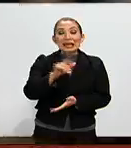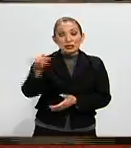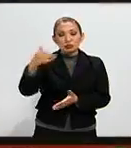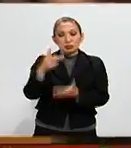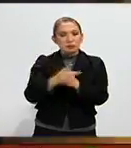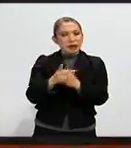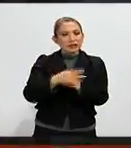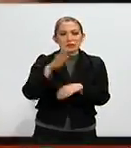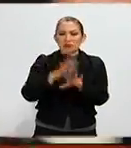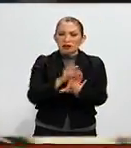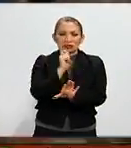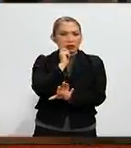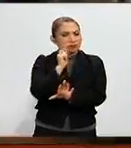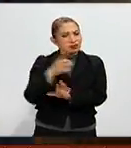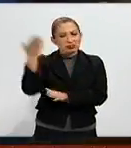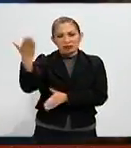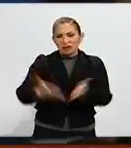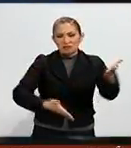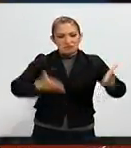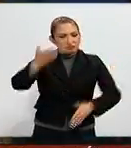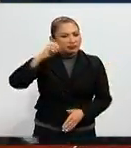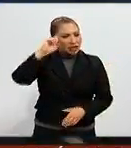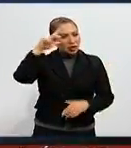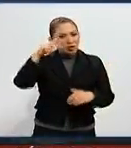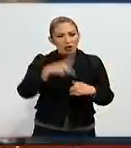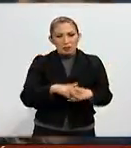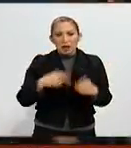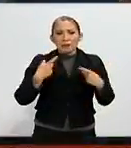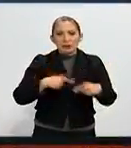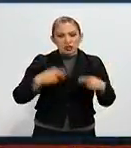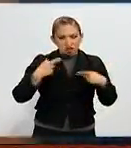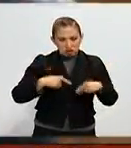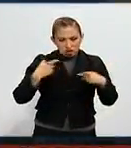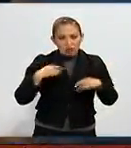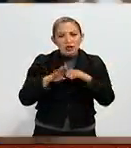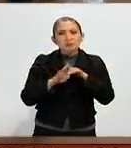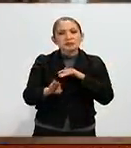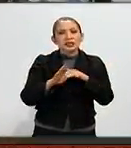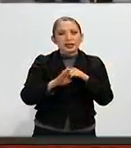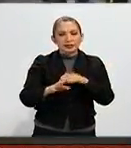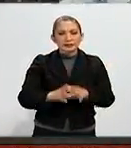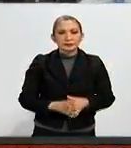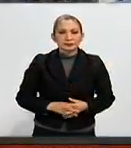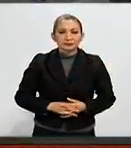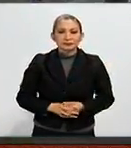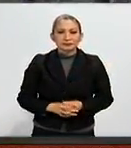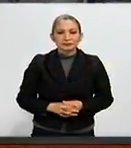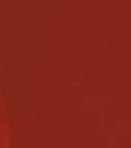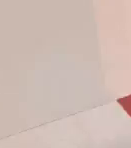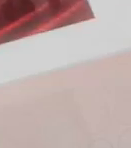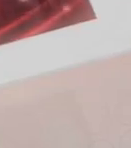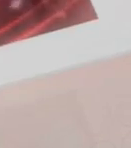países más amistosos de toda Europa con la migración.